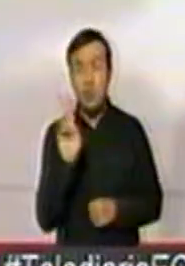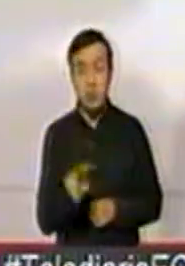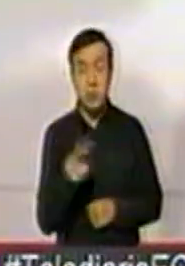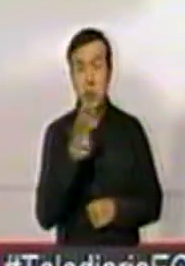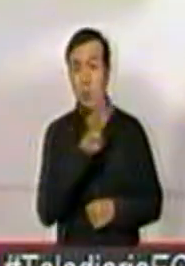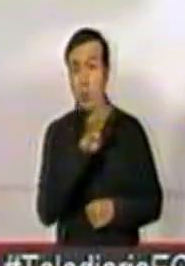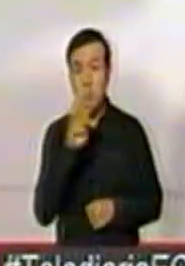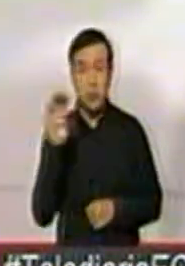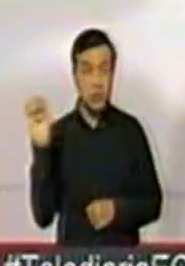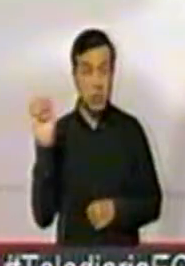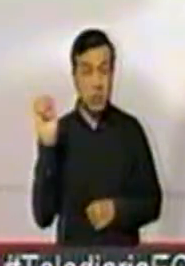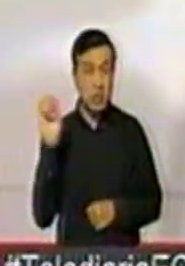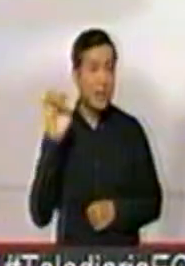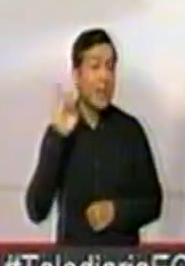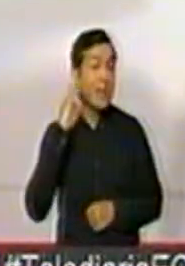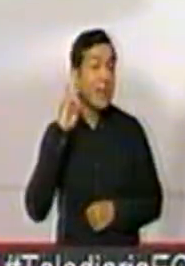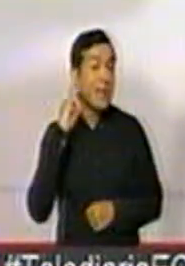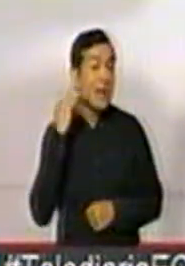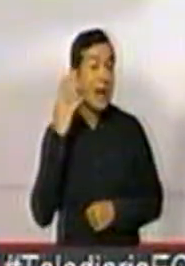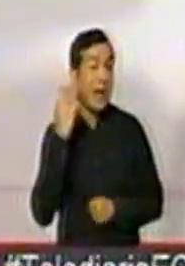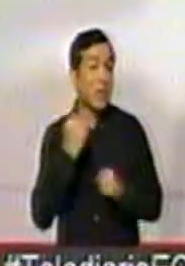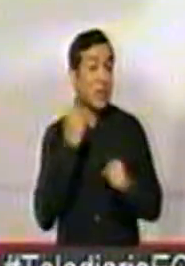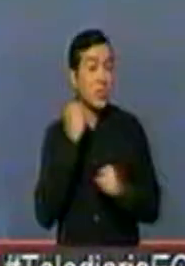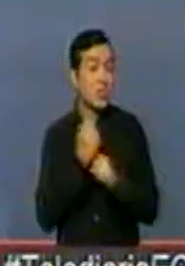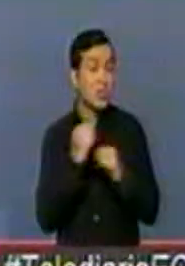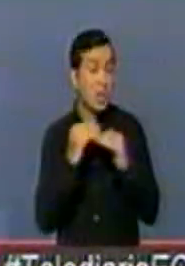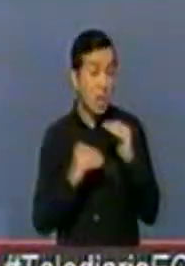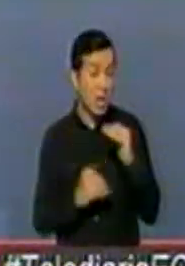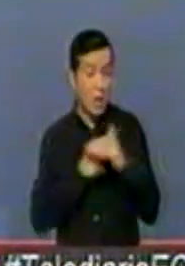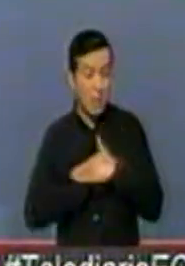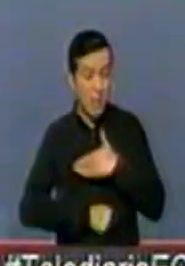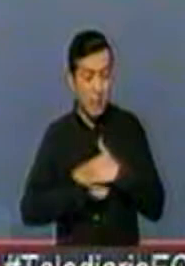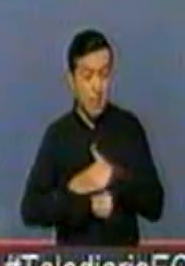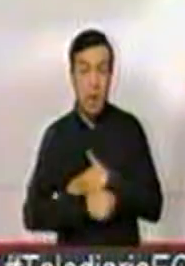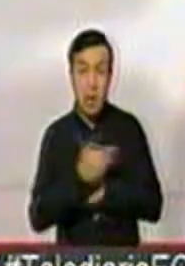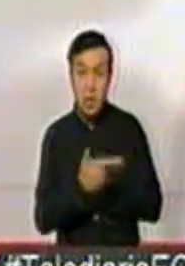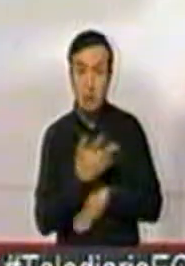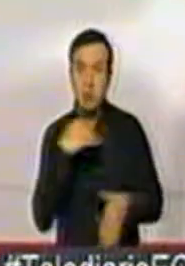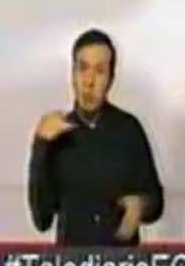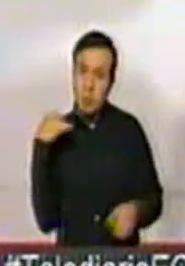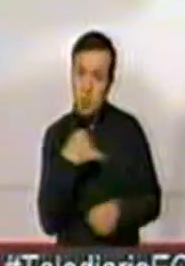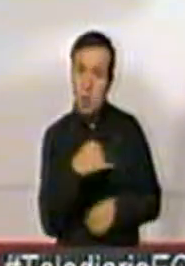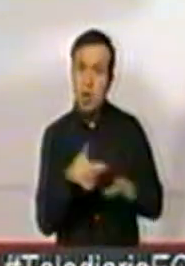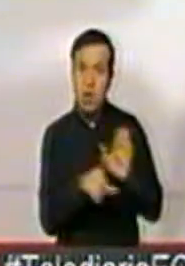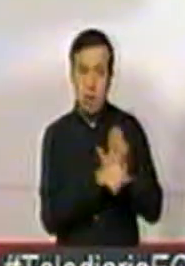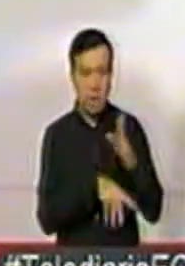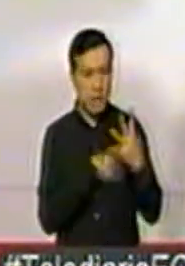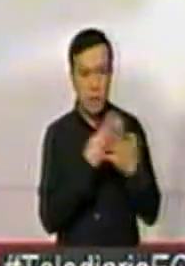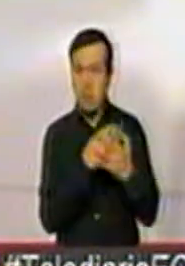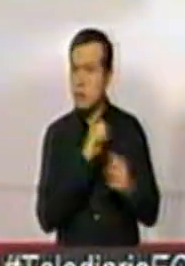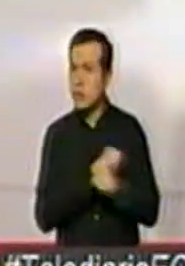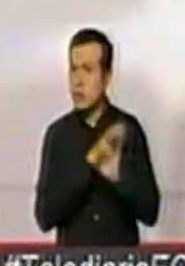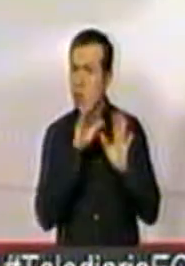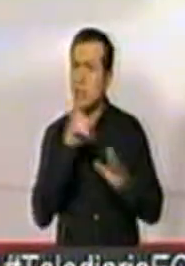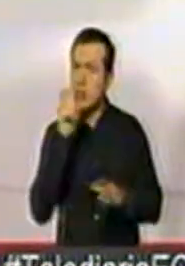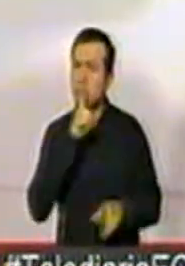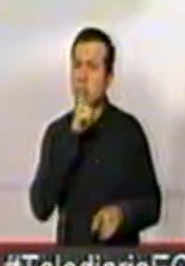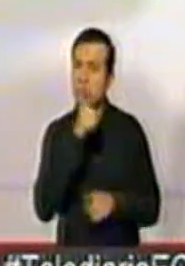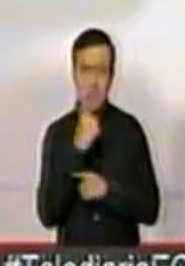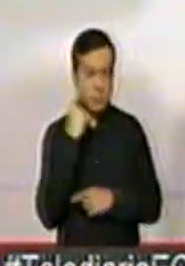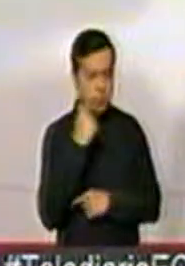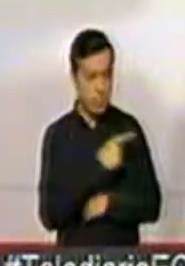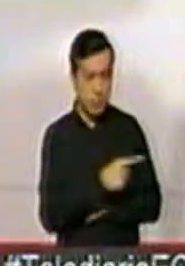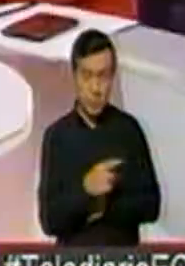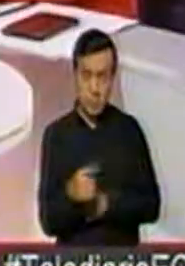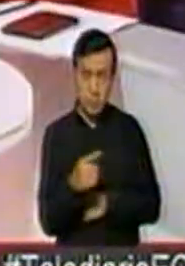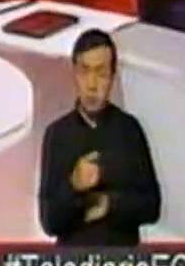de niñas menores de 14 años. Uh-huh. Eso indudablemente constituye una violación dentro de nuestro Código Orgánico Integral Penal y debemos darle la opción de